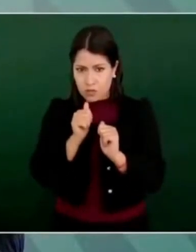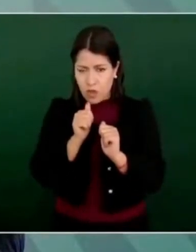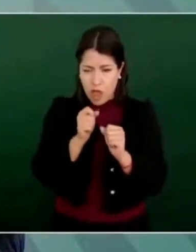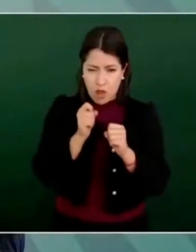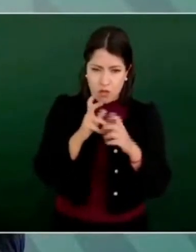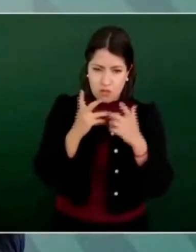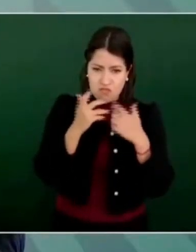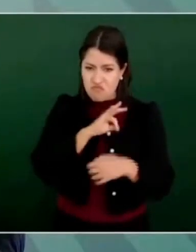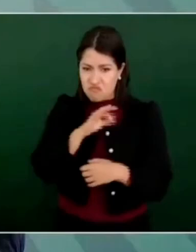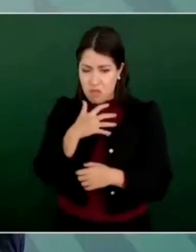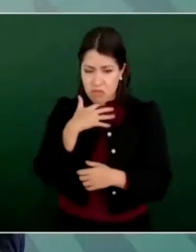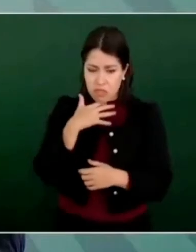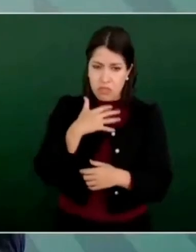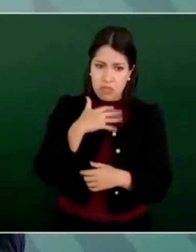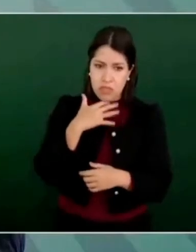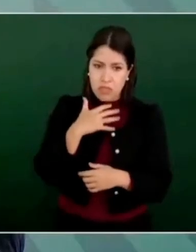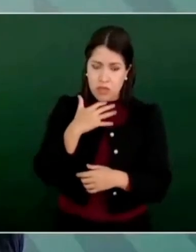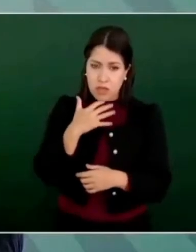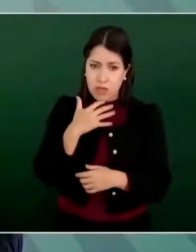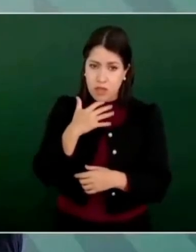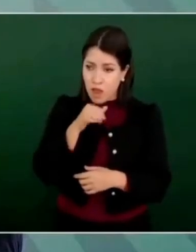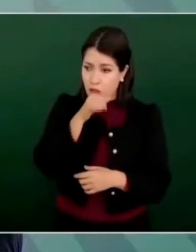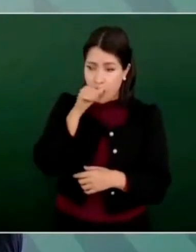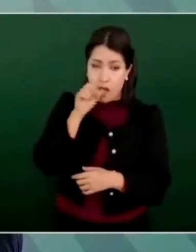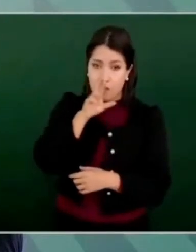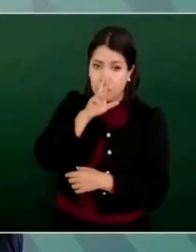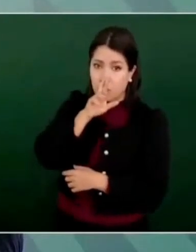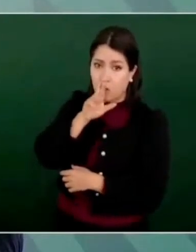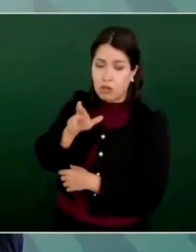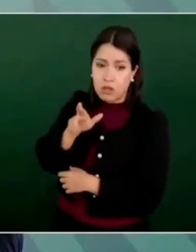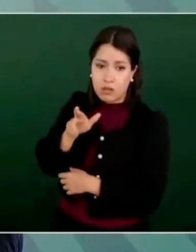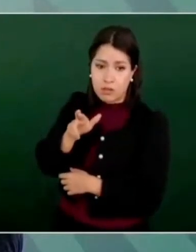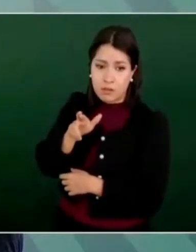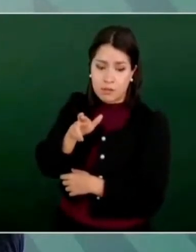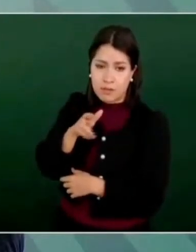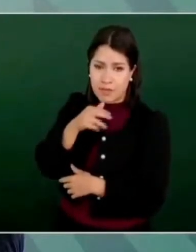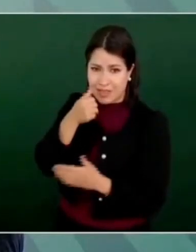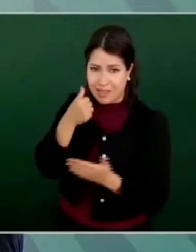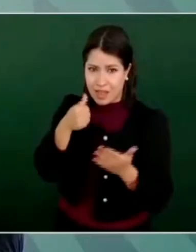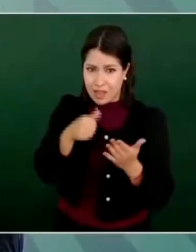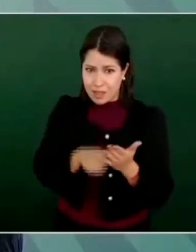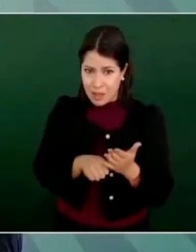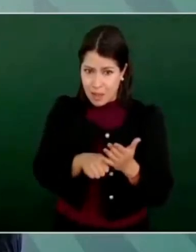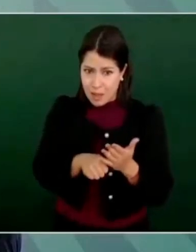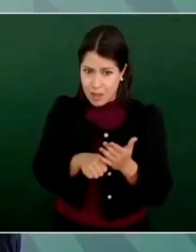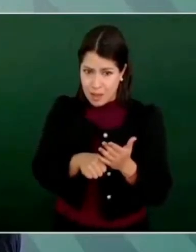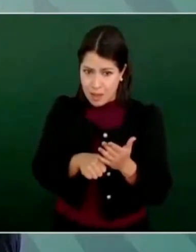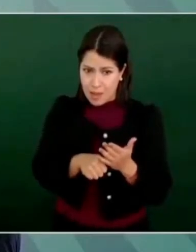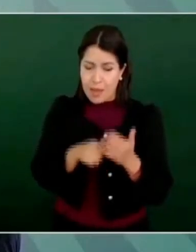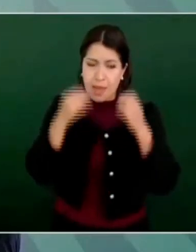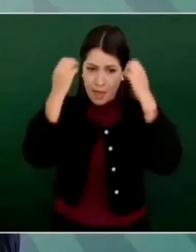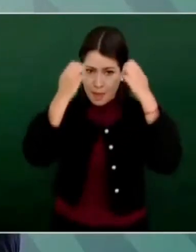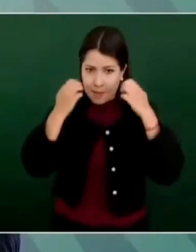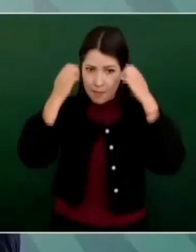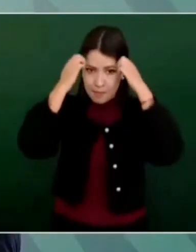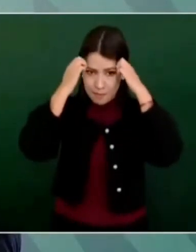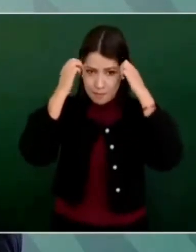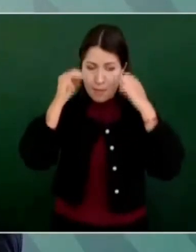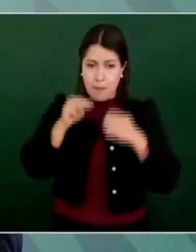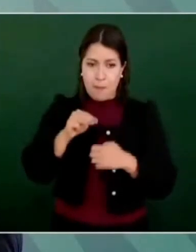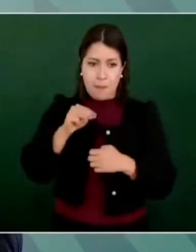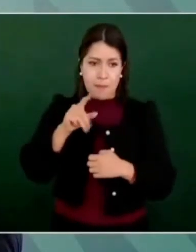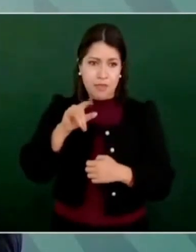indecorosas llegó a contestarle en una carta a Maximiliano lo